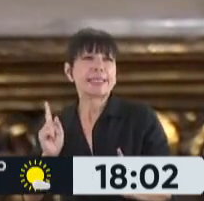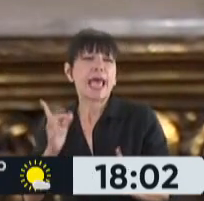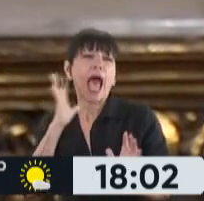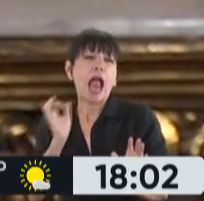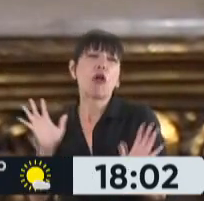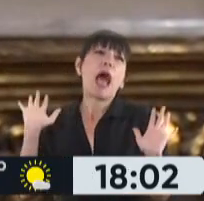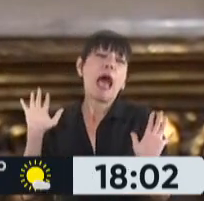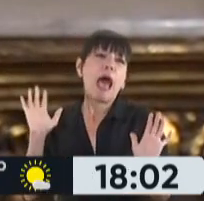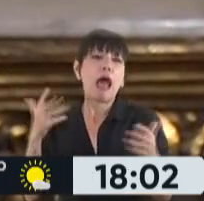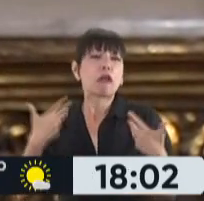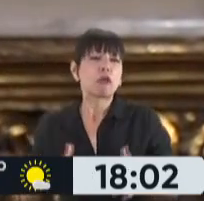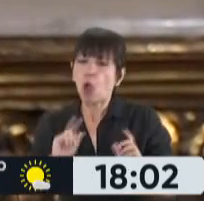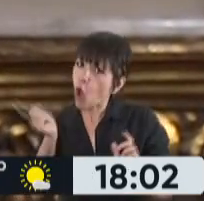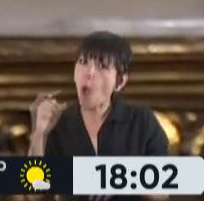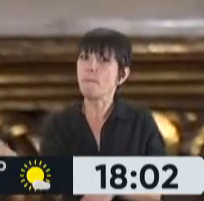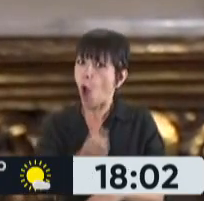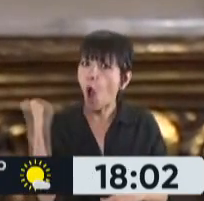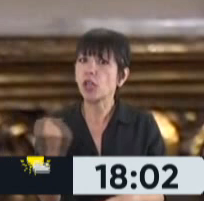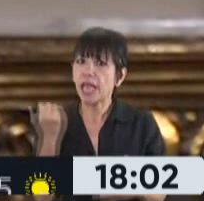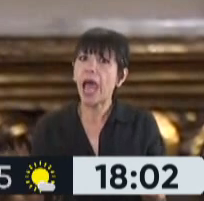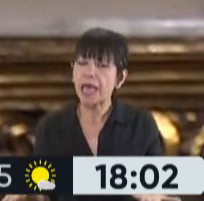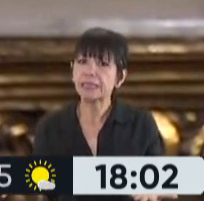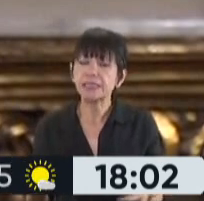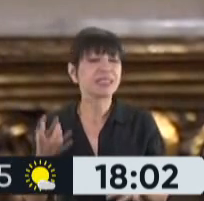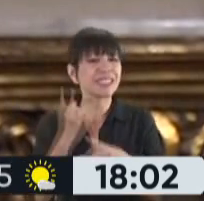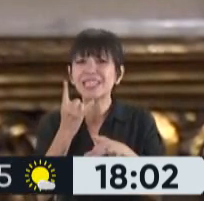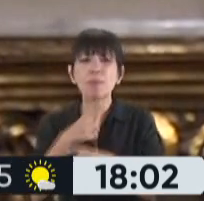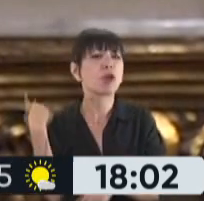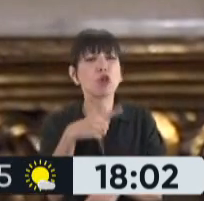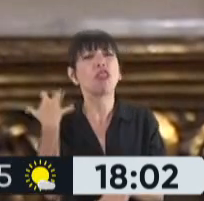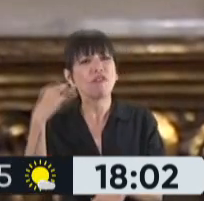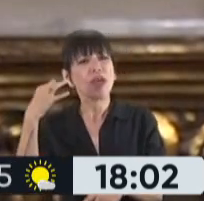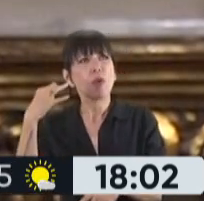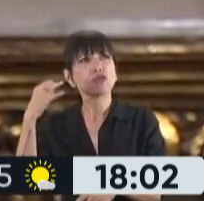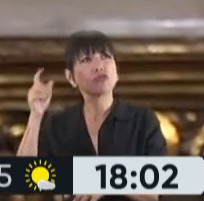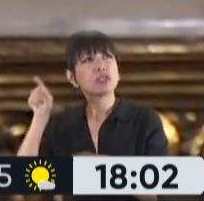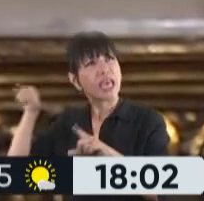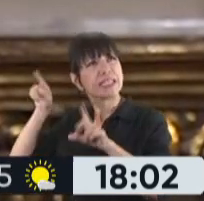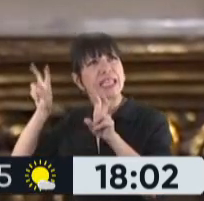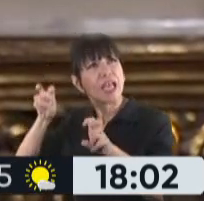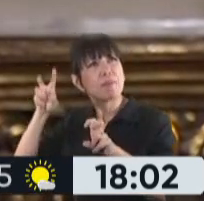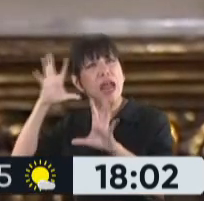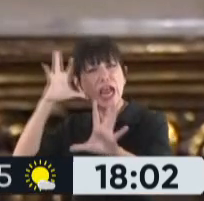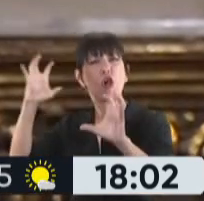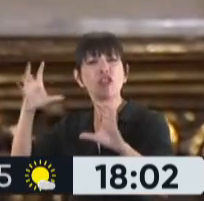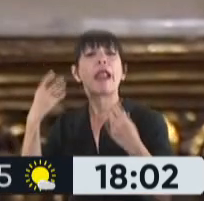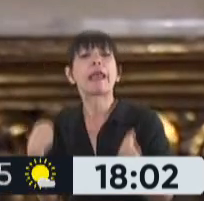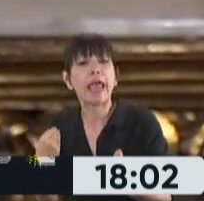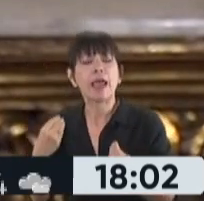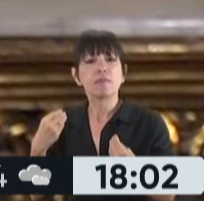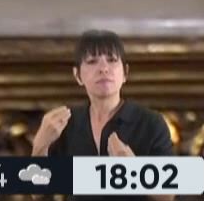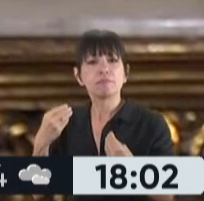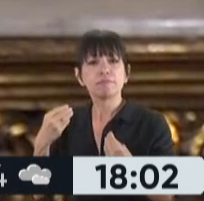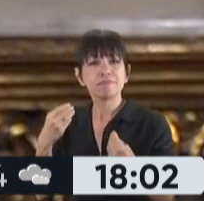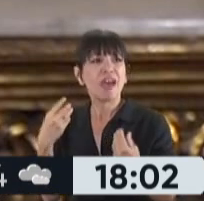Es un símbolo que vale la pena volver a recordar su contenido. La hermandad en la lucha